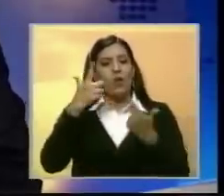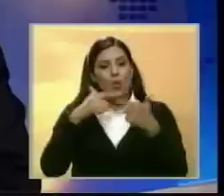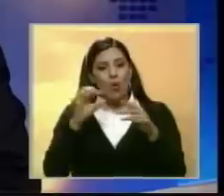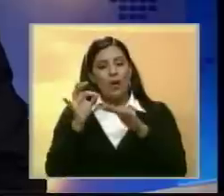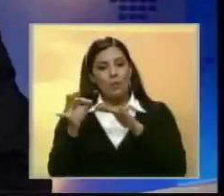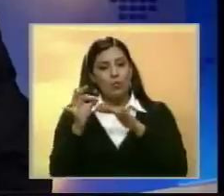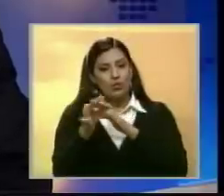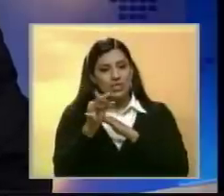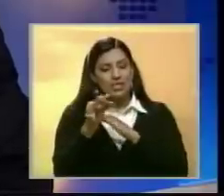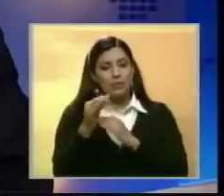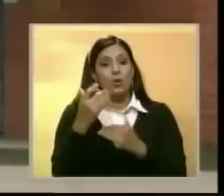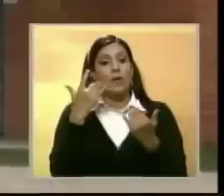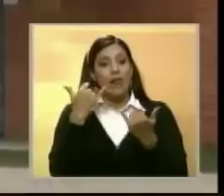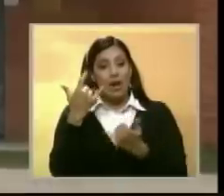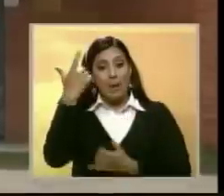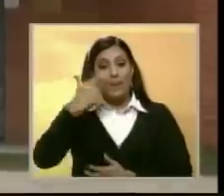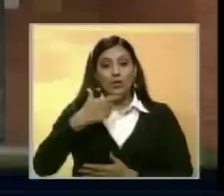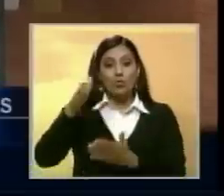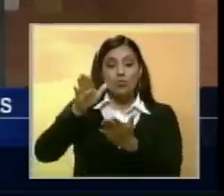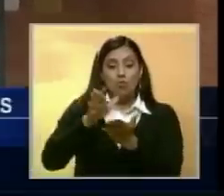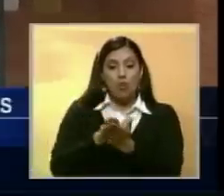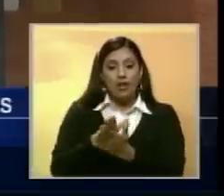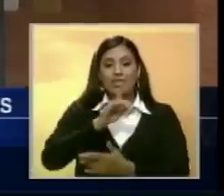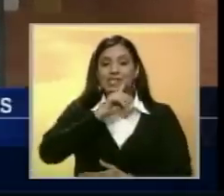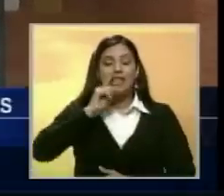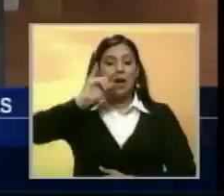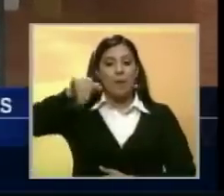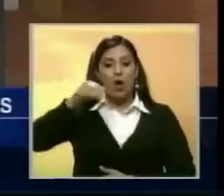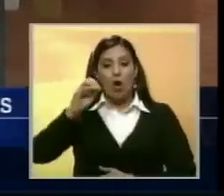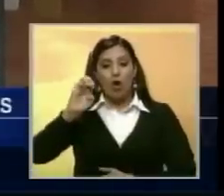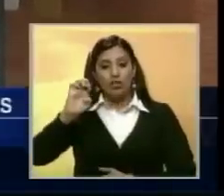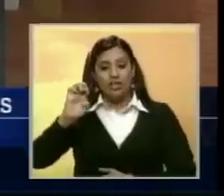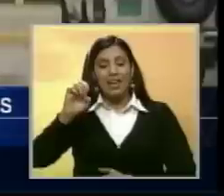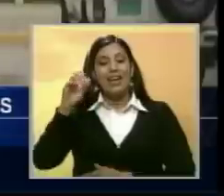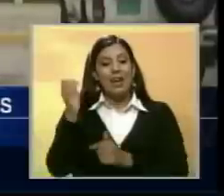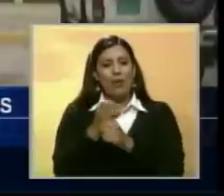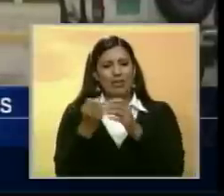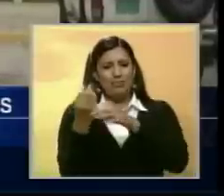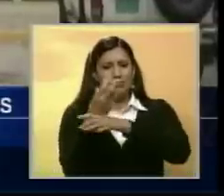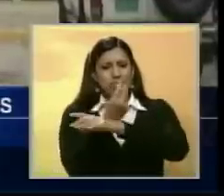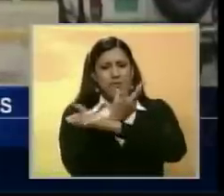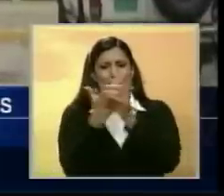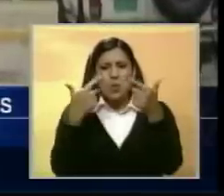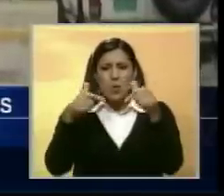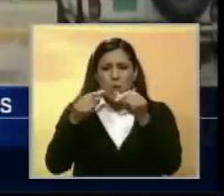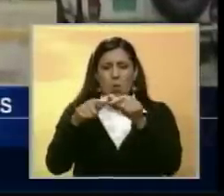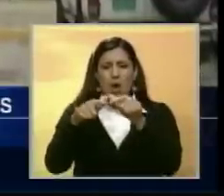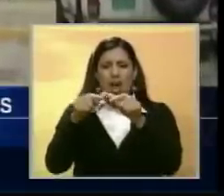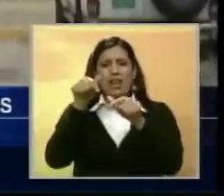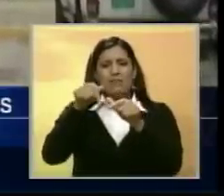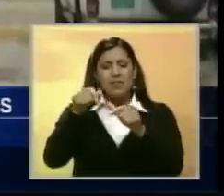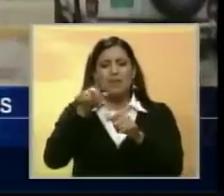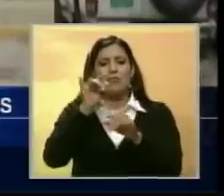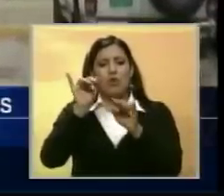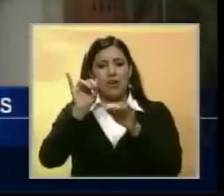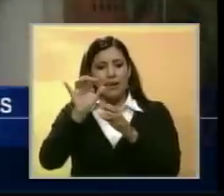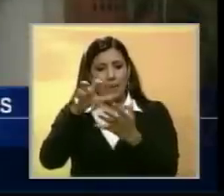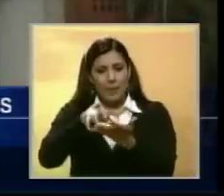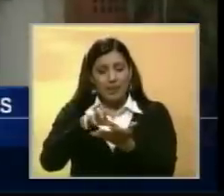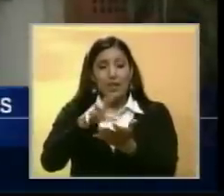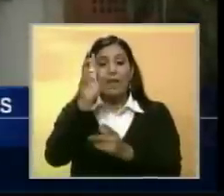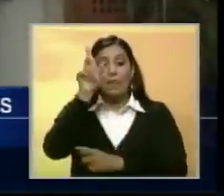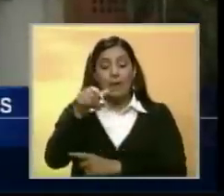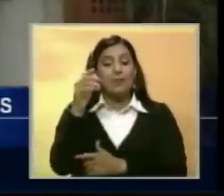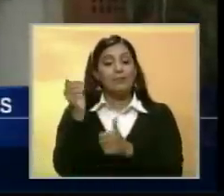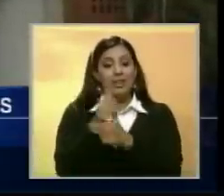del municipio Tinaquillo. El cuerpo sin vida de José Arteaga Pacheco fue encontrado en una zona boscosa del sector El Cogollo 1 de la referida localidad. Según